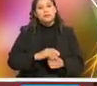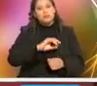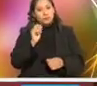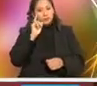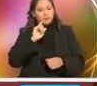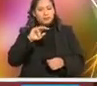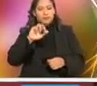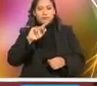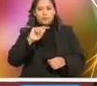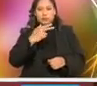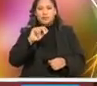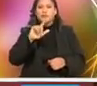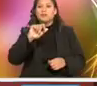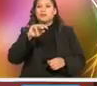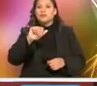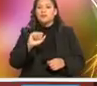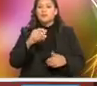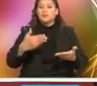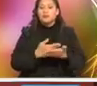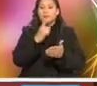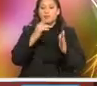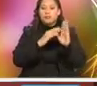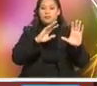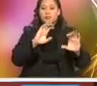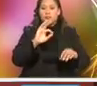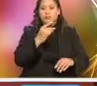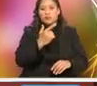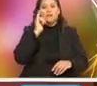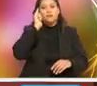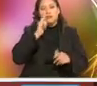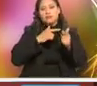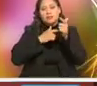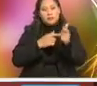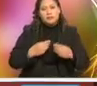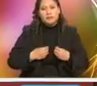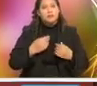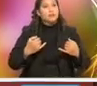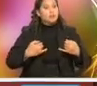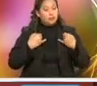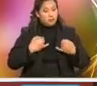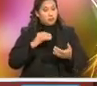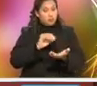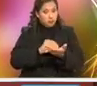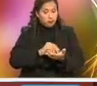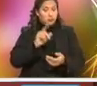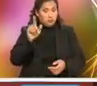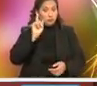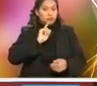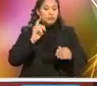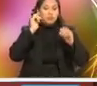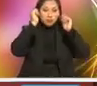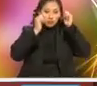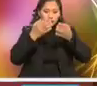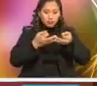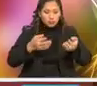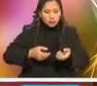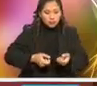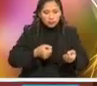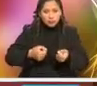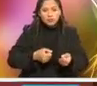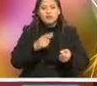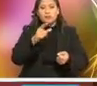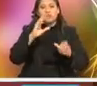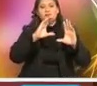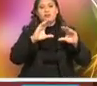que nació en 1947 y ojalá nos dure todavía mucho rato. ¿Es joven todavía? Sí, claro. todavía es joven, es antropóloga mexicana, catedrática de